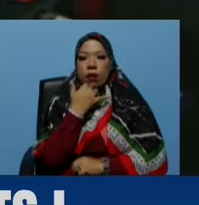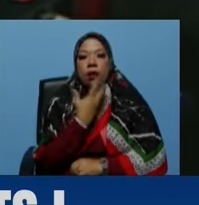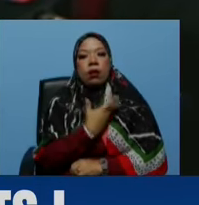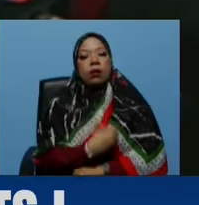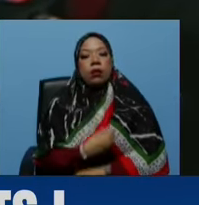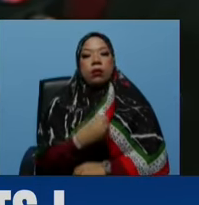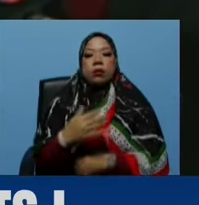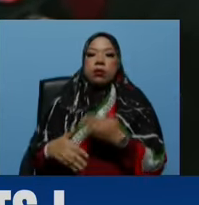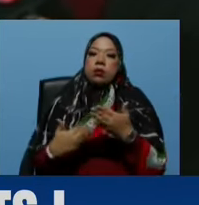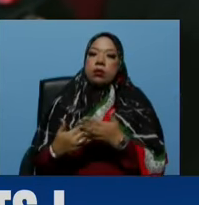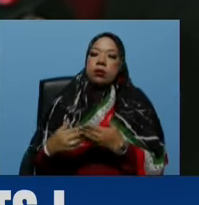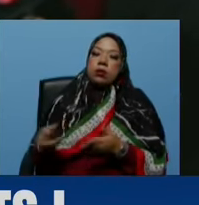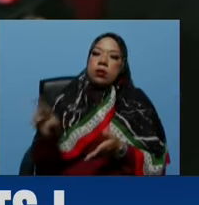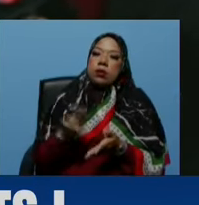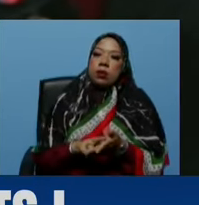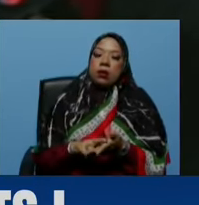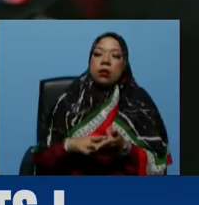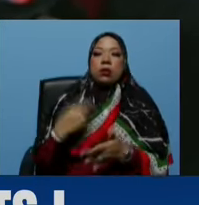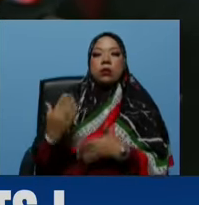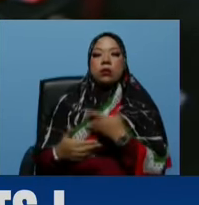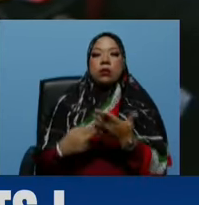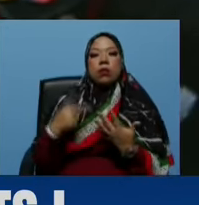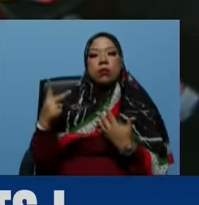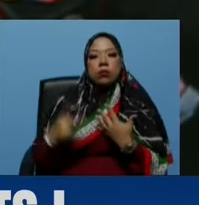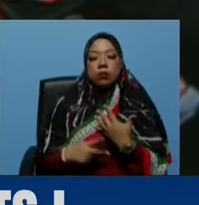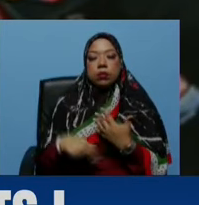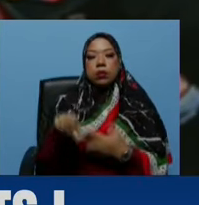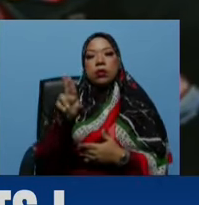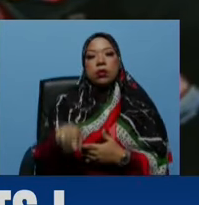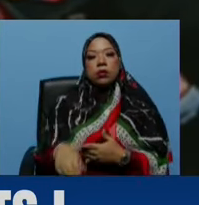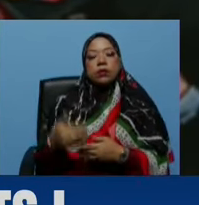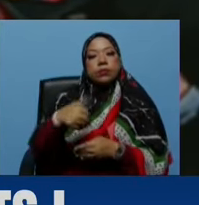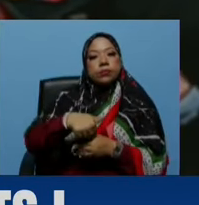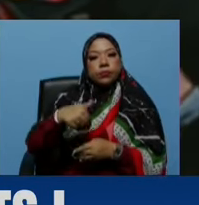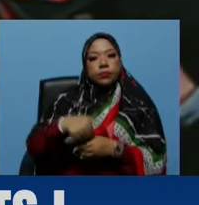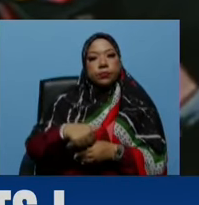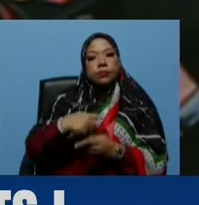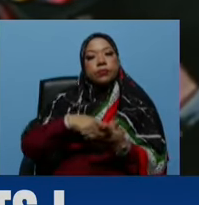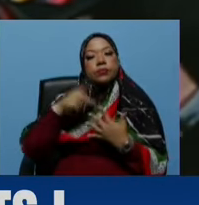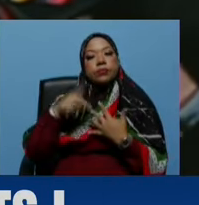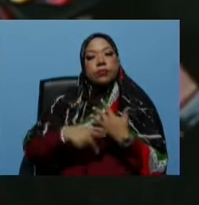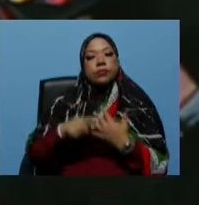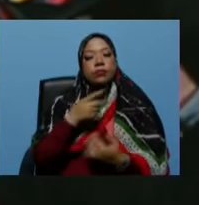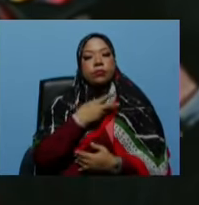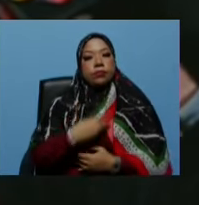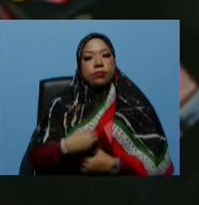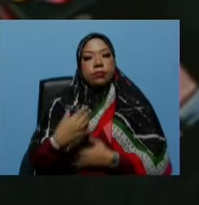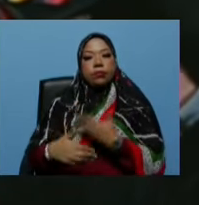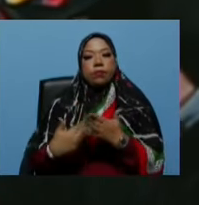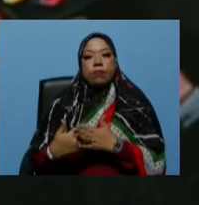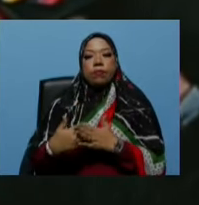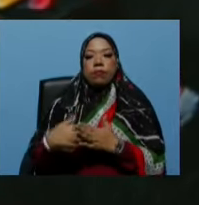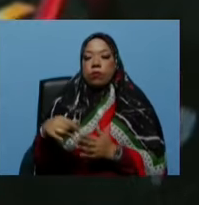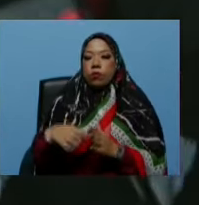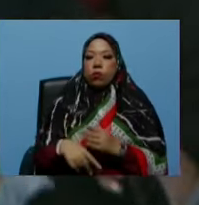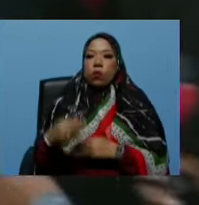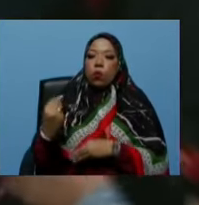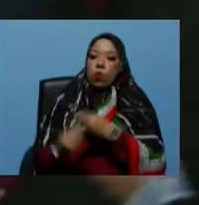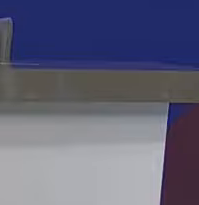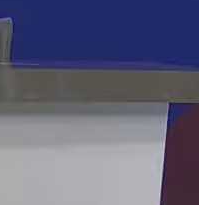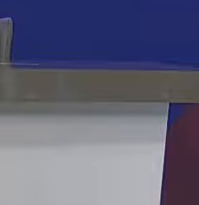lamentable y desafortunadamente, lo repito, el plan nunca fue electoral, el plan lamentablemente fue profundamente